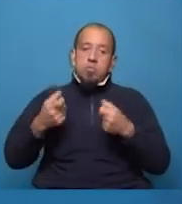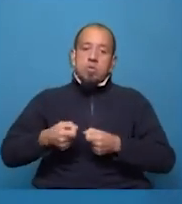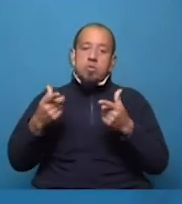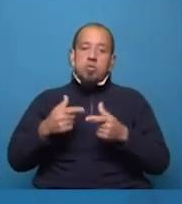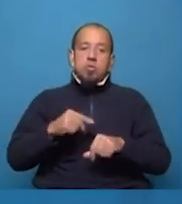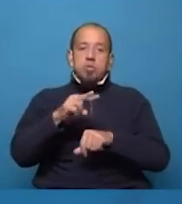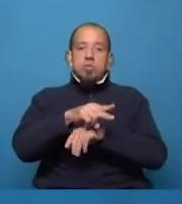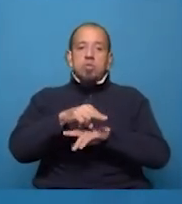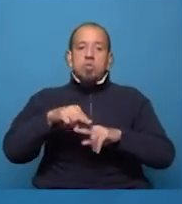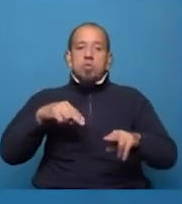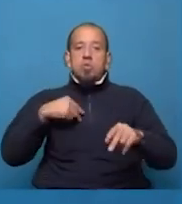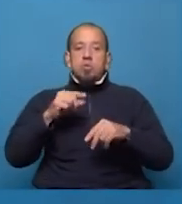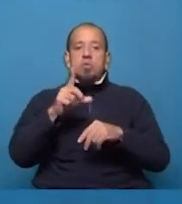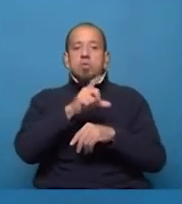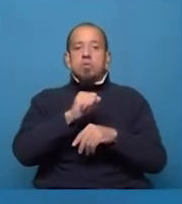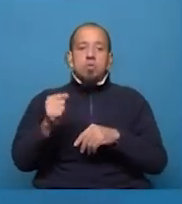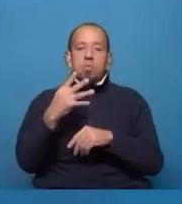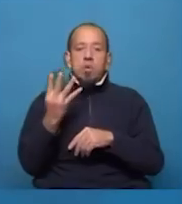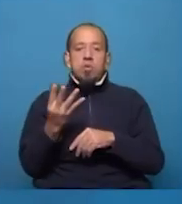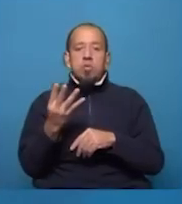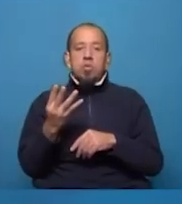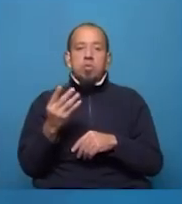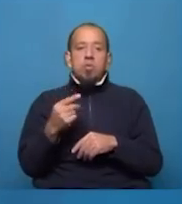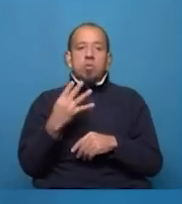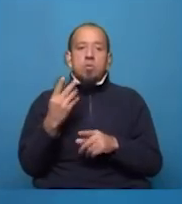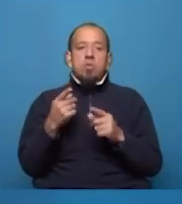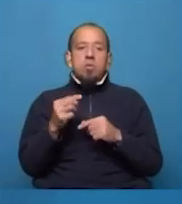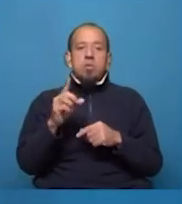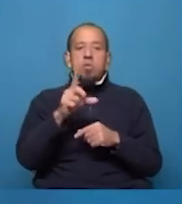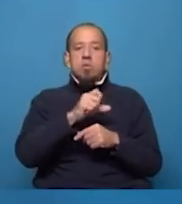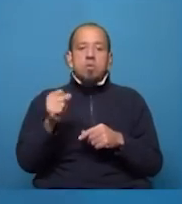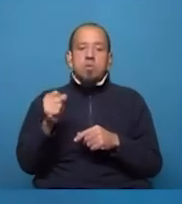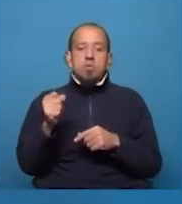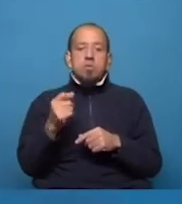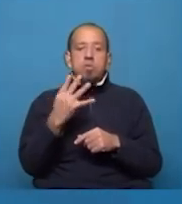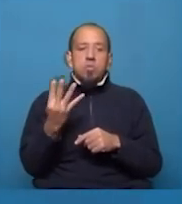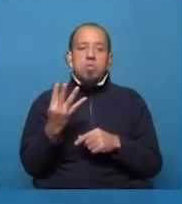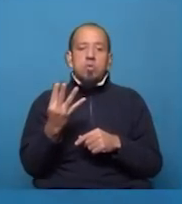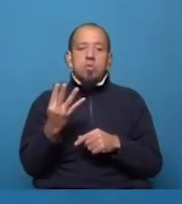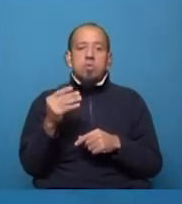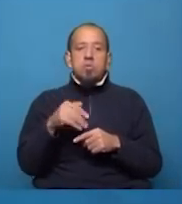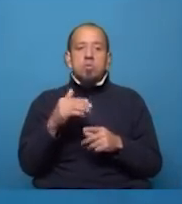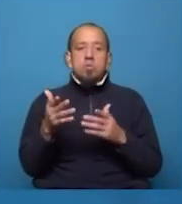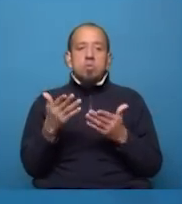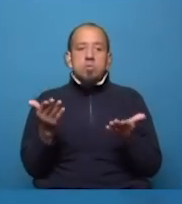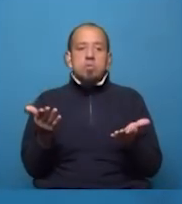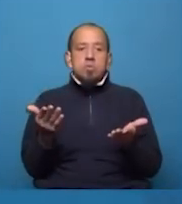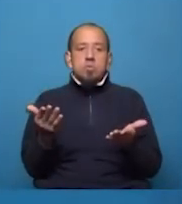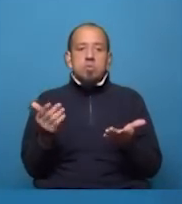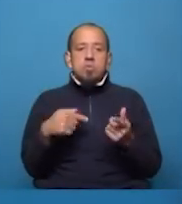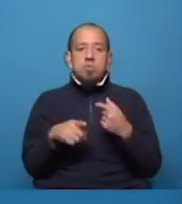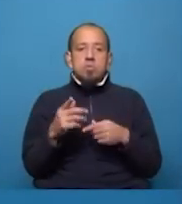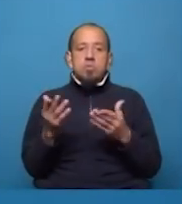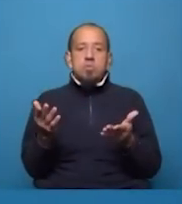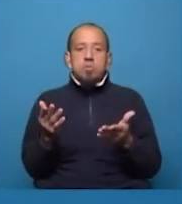bajaron de 104 millones a 4 porque exportamos 104 millones de dólares de oro no sabemos De dónde llegan de lado de las muelas